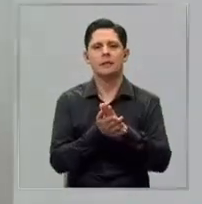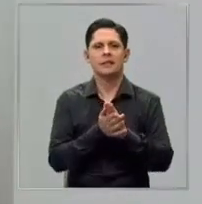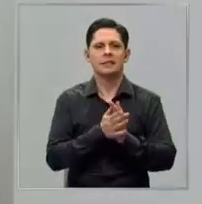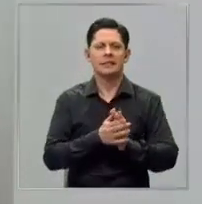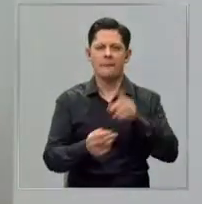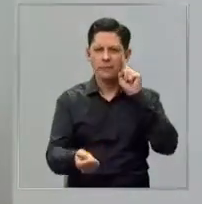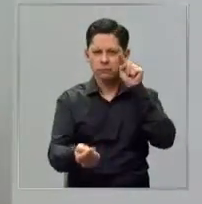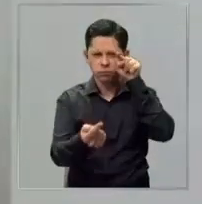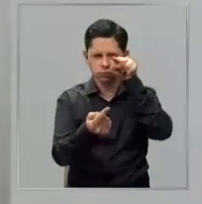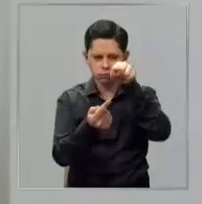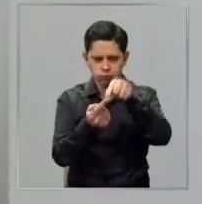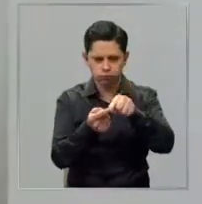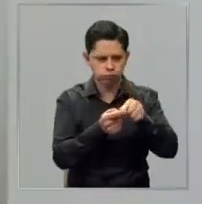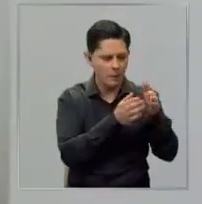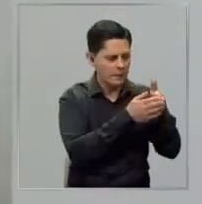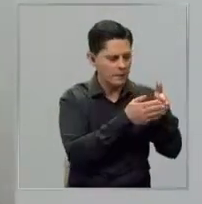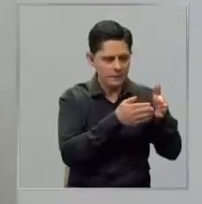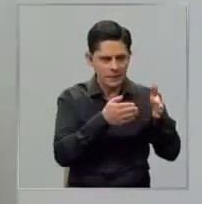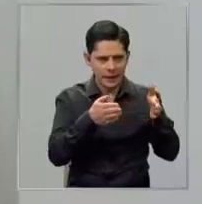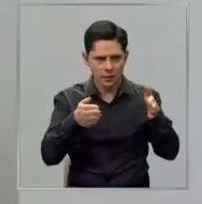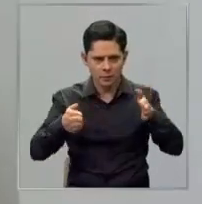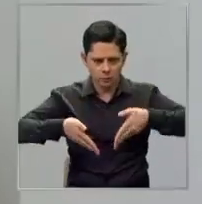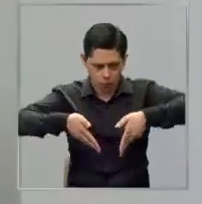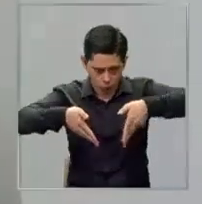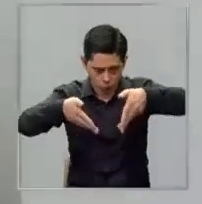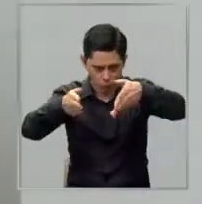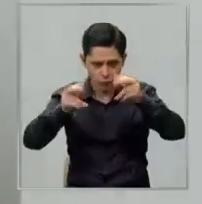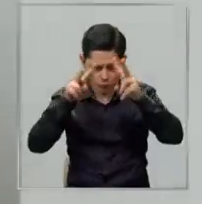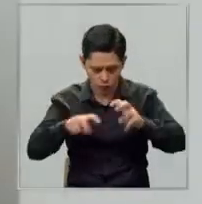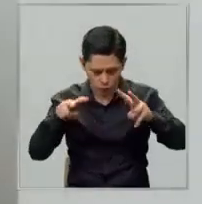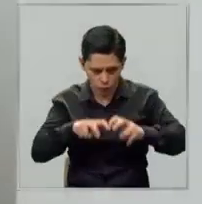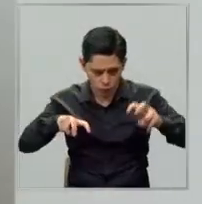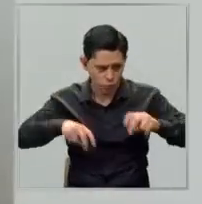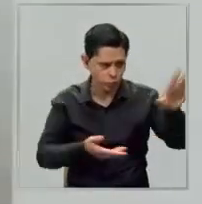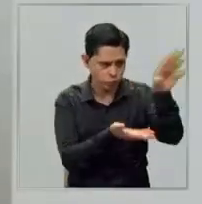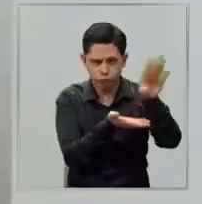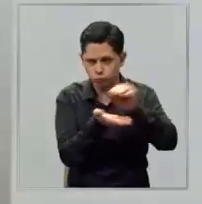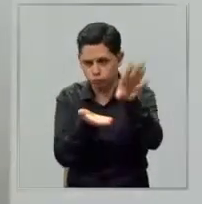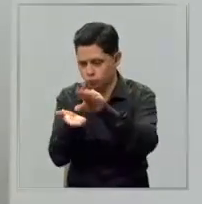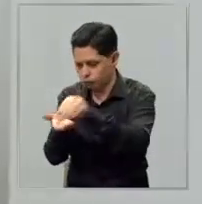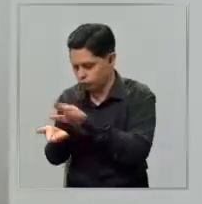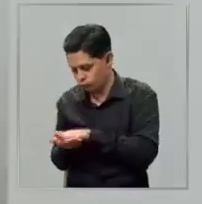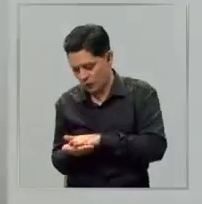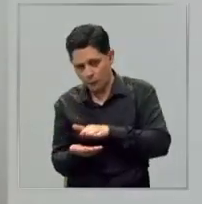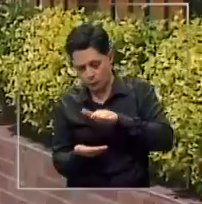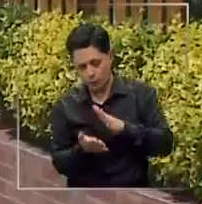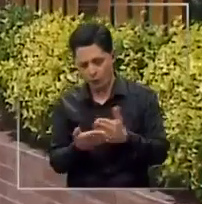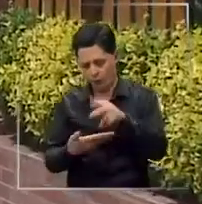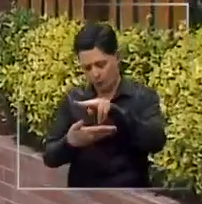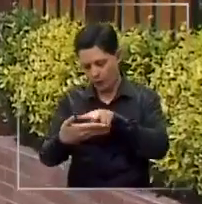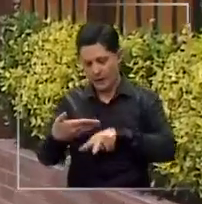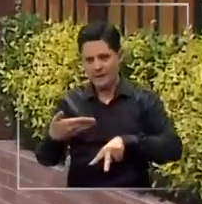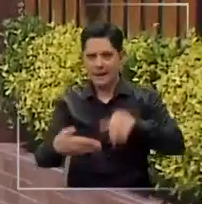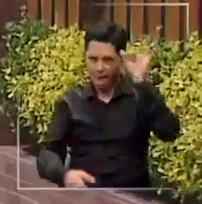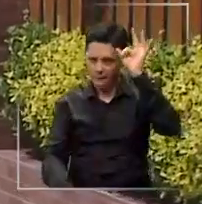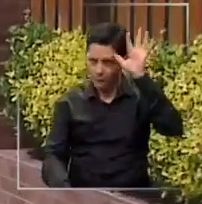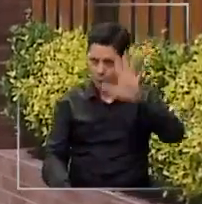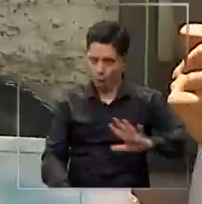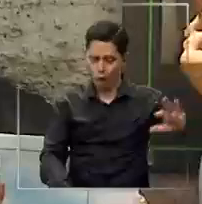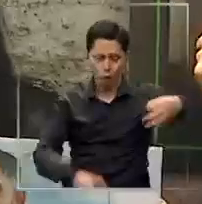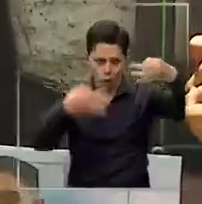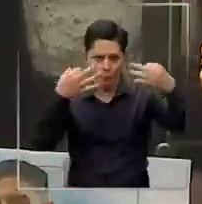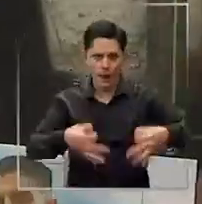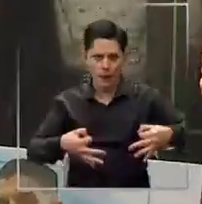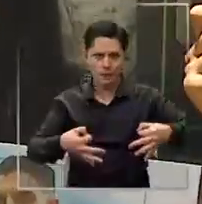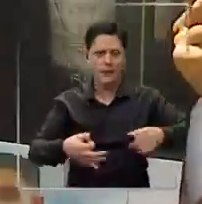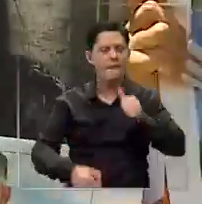personas que corresponde determinar su identidad para luego recabar más antecedentes y formularle una imputación formal y aunque Los cercanos saben